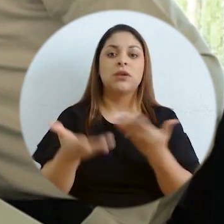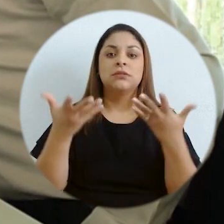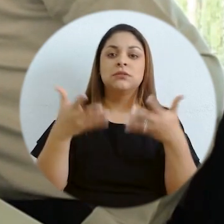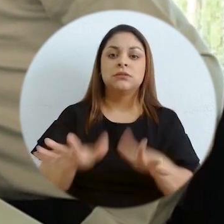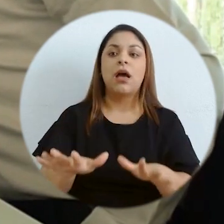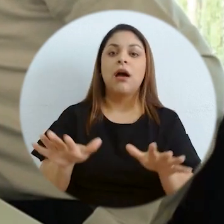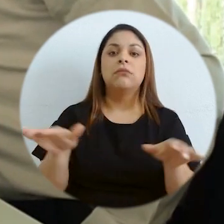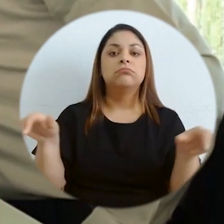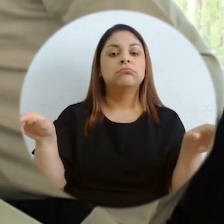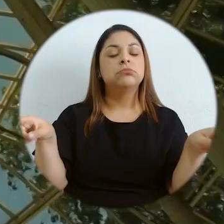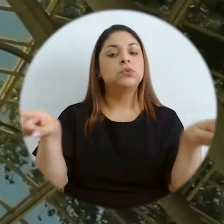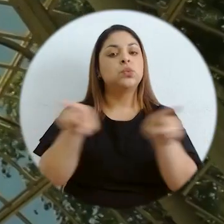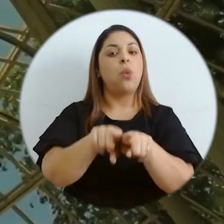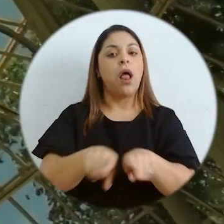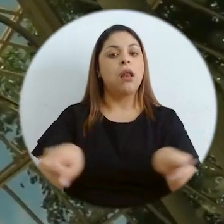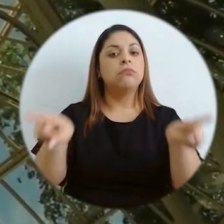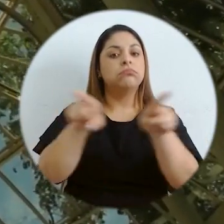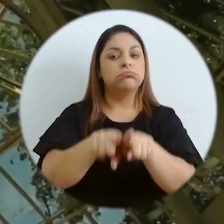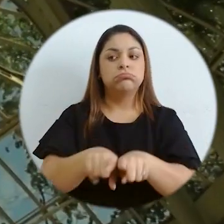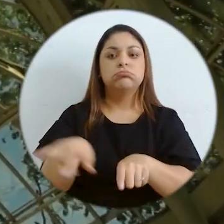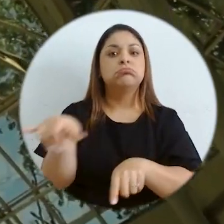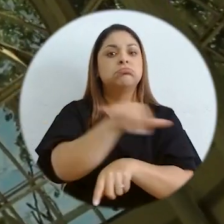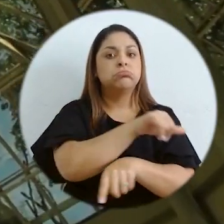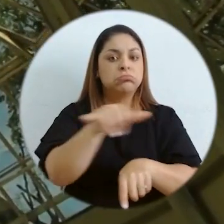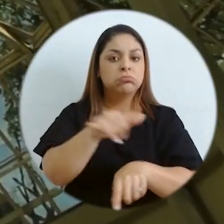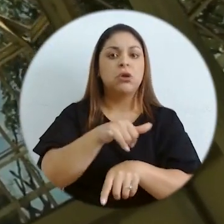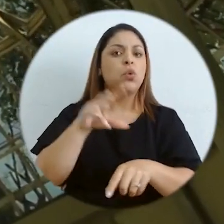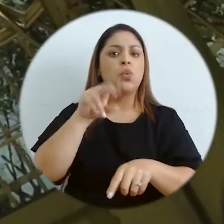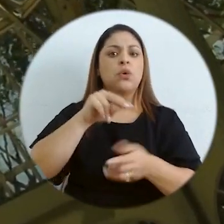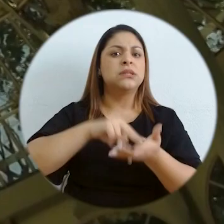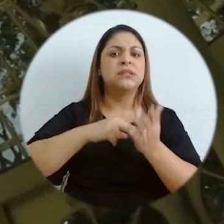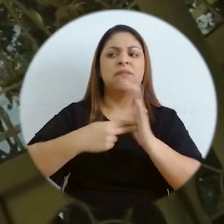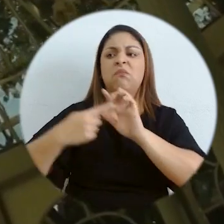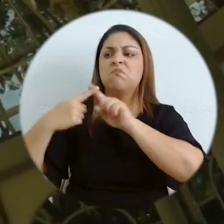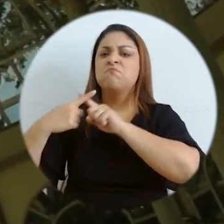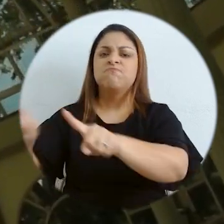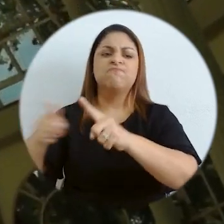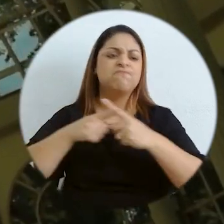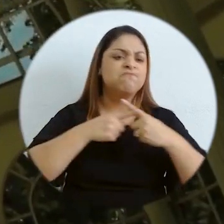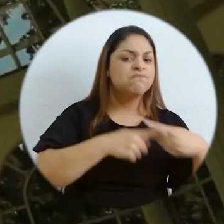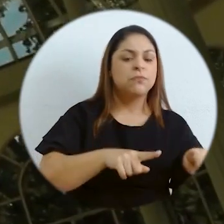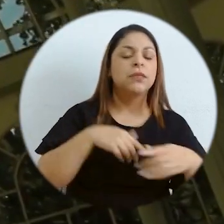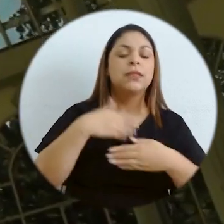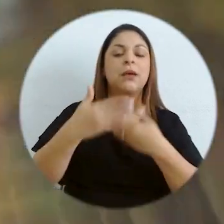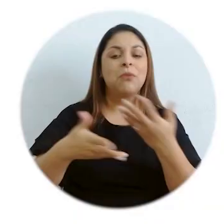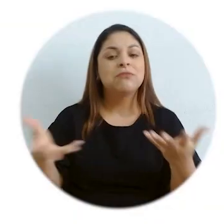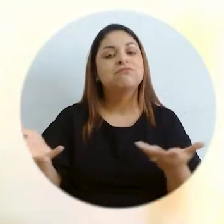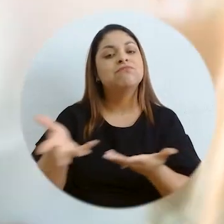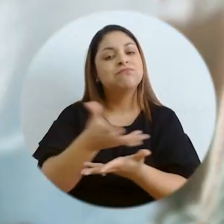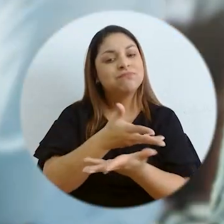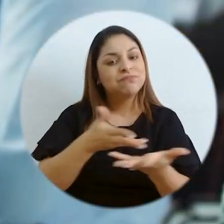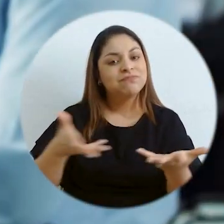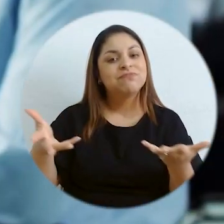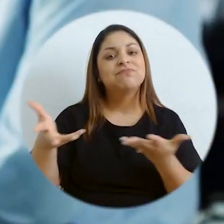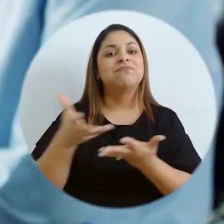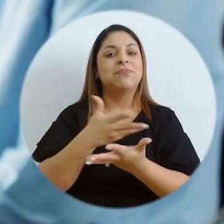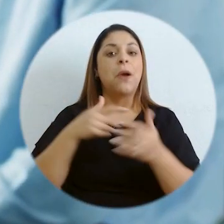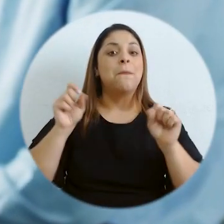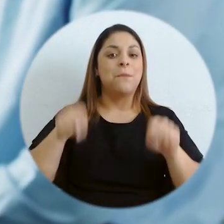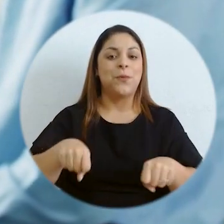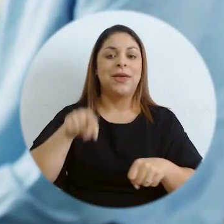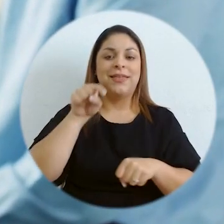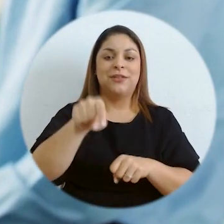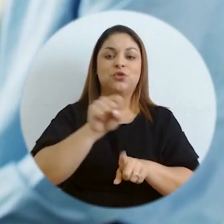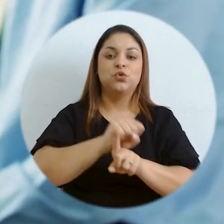tanto. Entonces, cuando generamos esa colaboración, participación, etcétera, al final hacemos